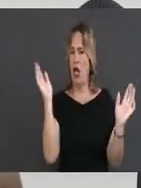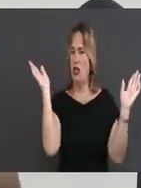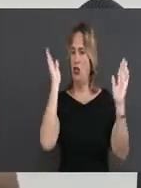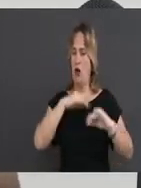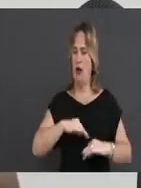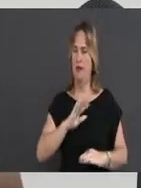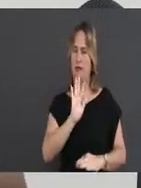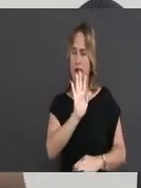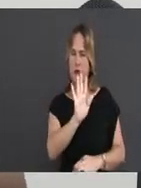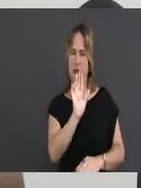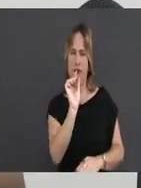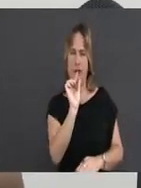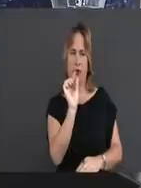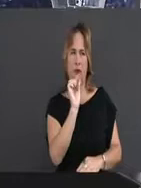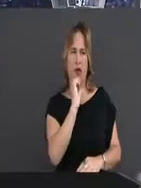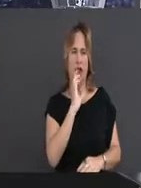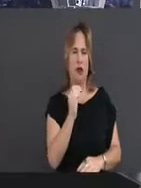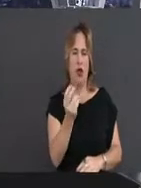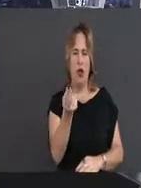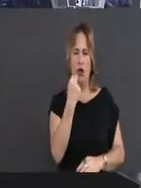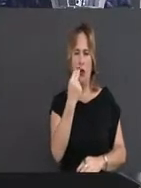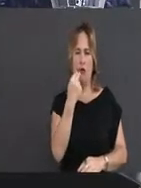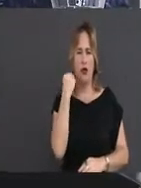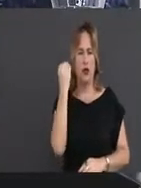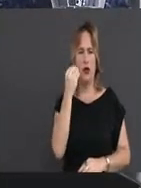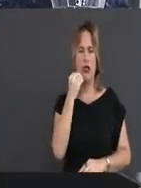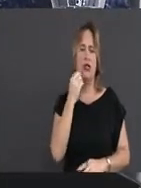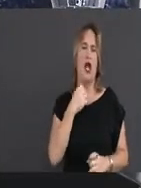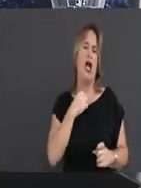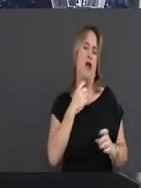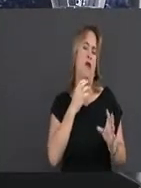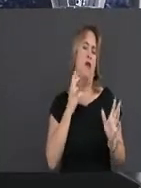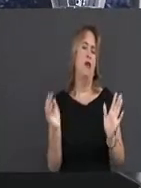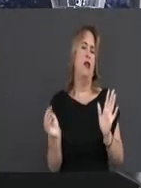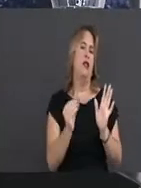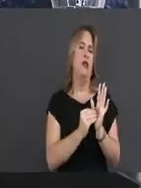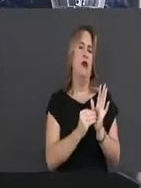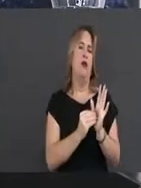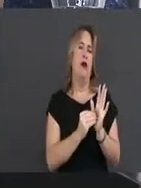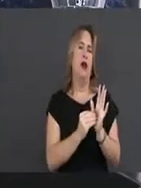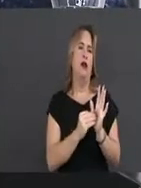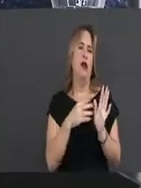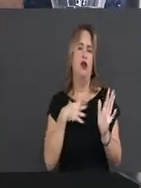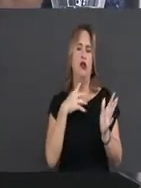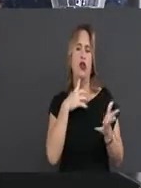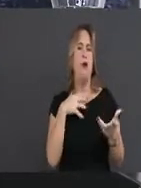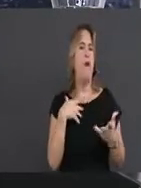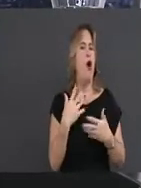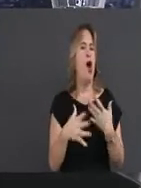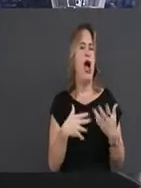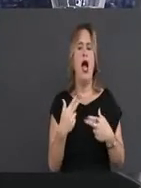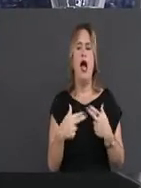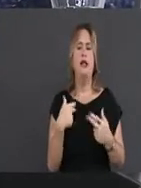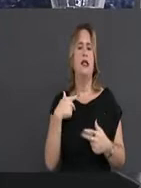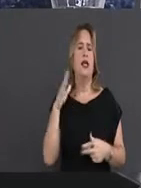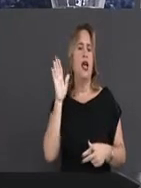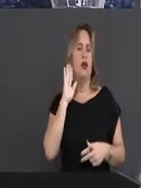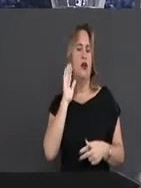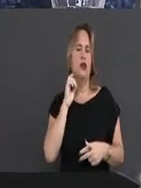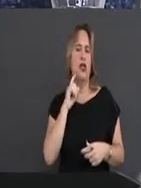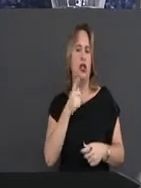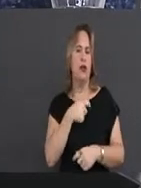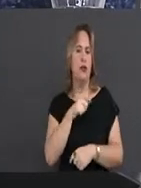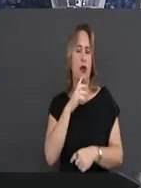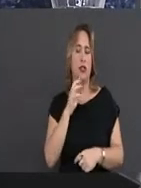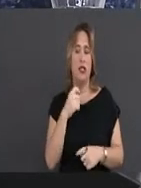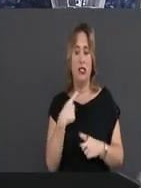servicios. Permíteme, Licé, porque del tema me acaba de llegar un criterio y a lo mejor usted puede incorporarlo como parte del ejercicio de escuchar a nuestros